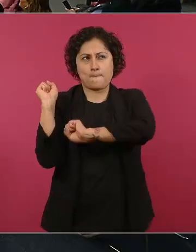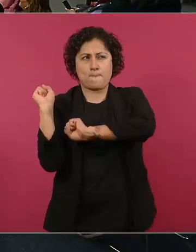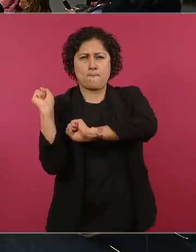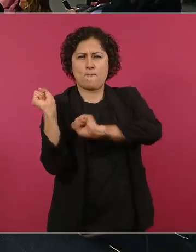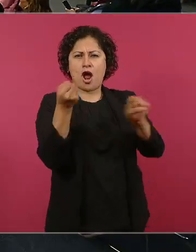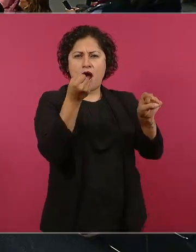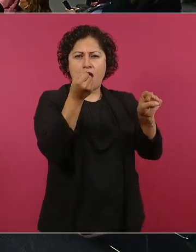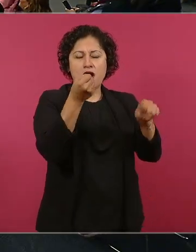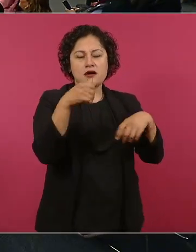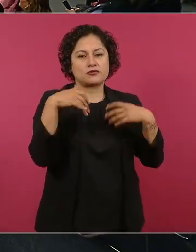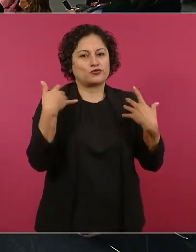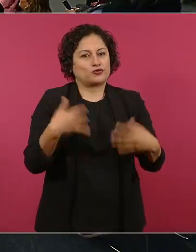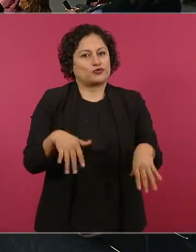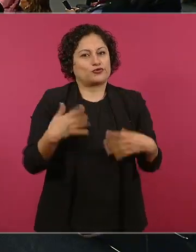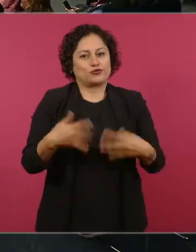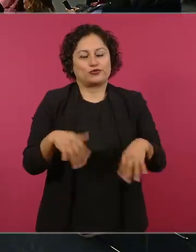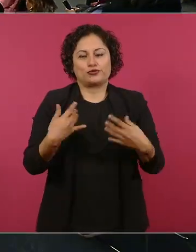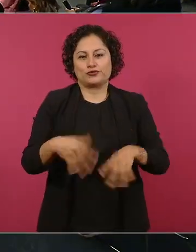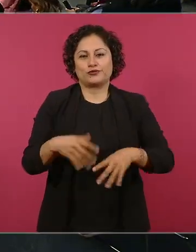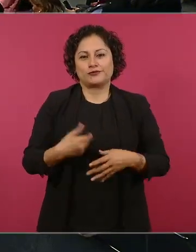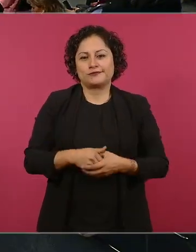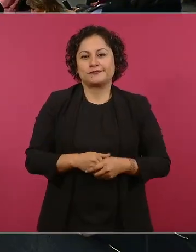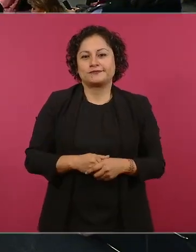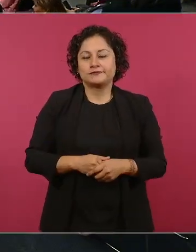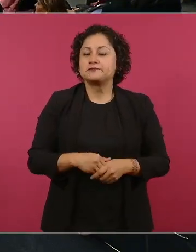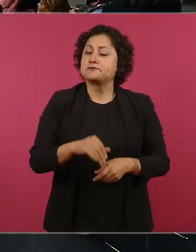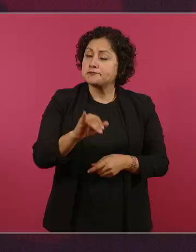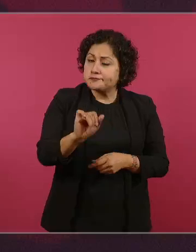Y sí van a estar,